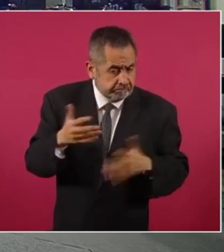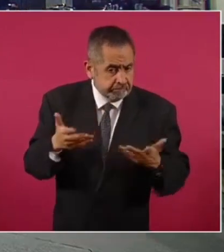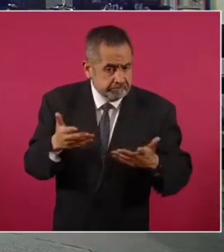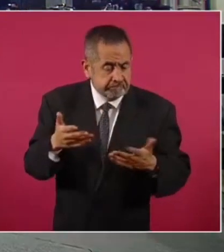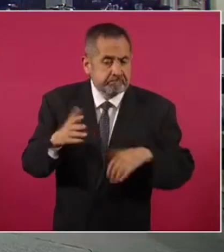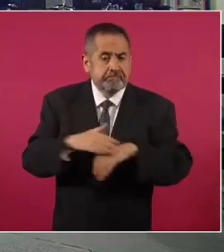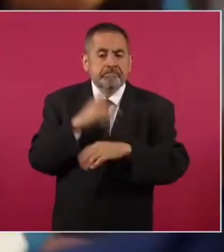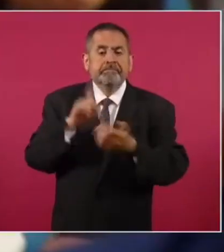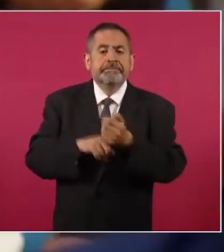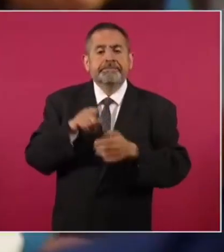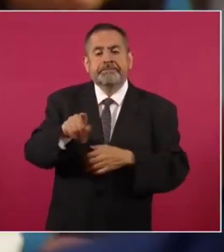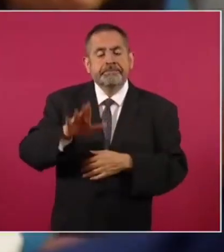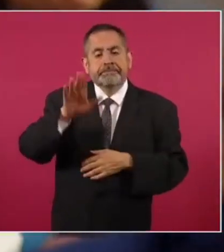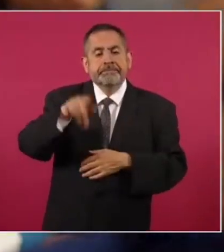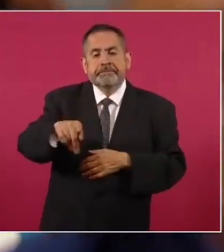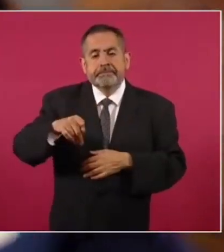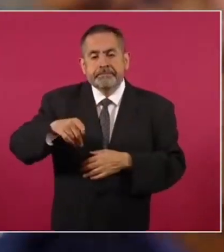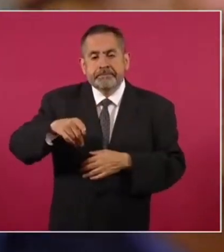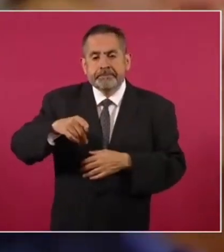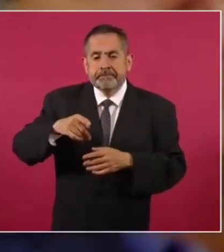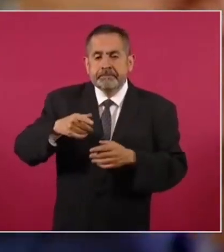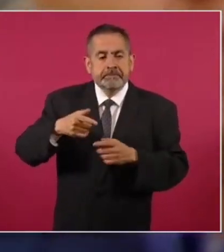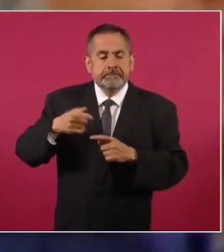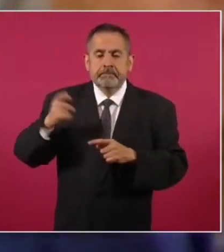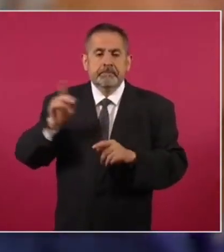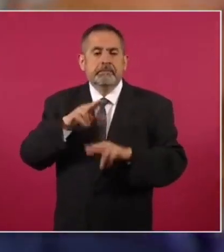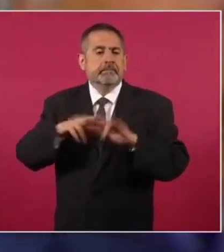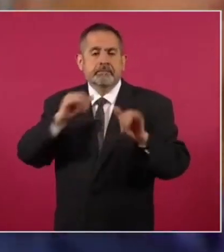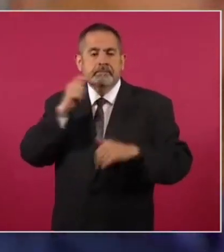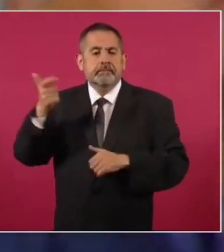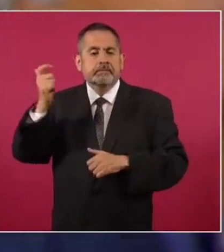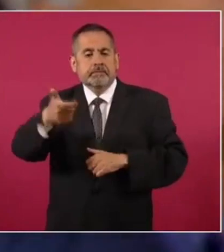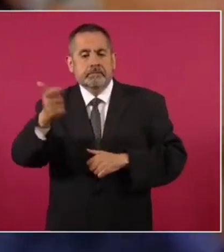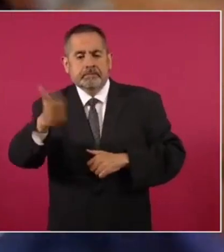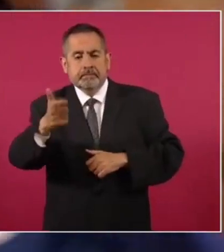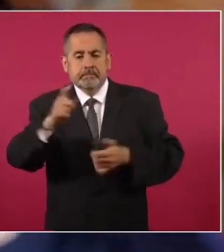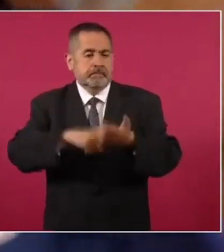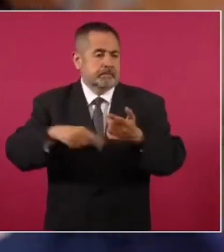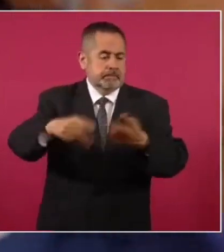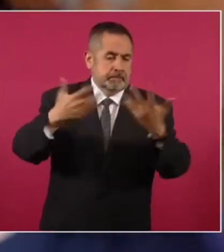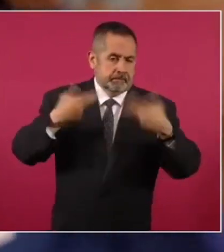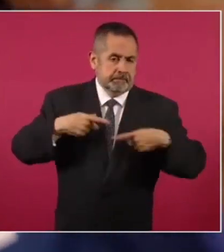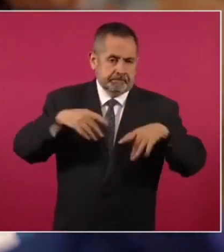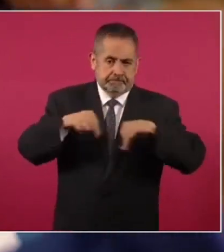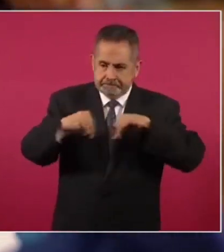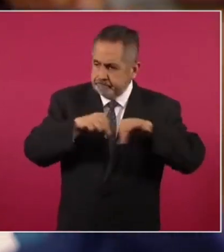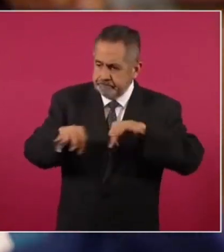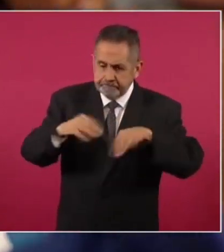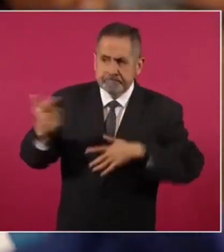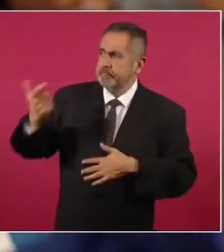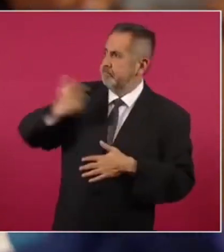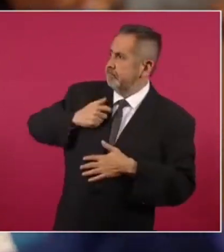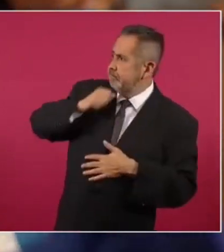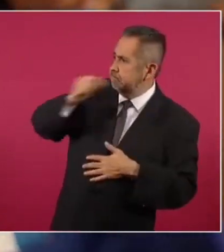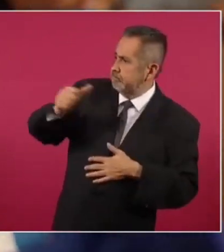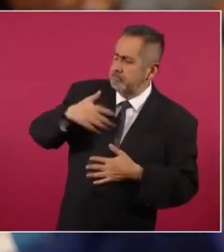Esto pues debido a que supuestamente no se han realizado los pagos correspondientes a los contratistas, a las personas que estaban realizando estas